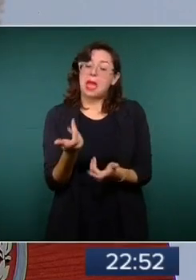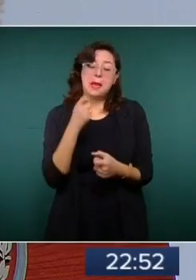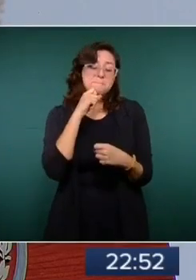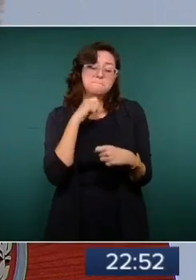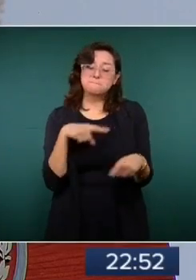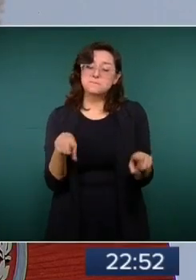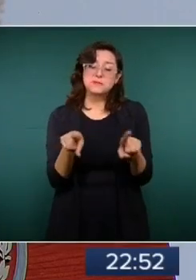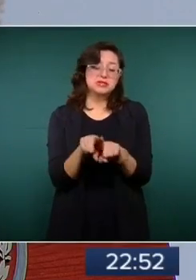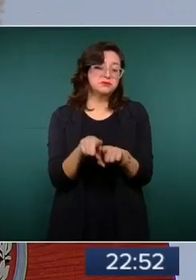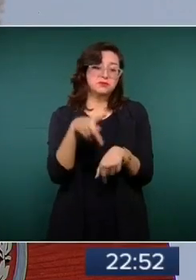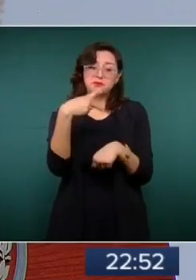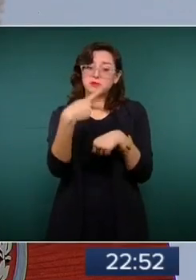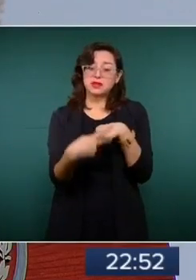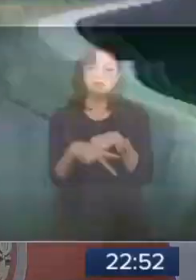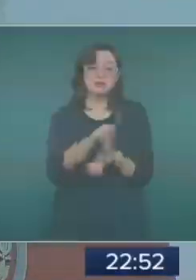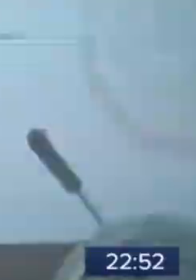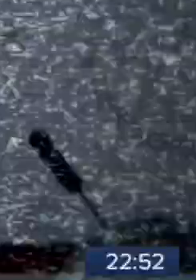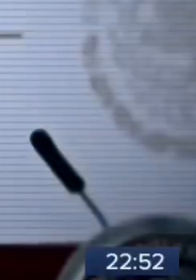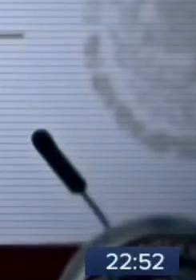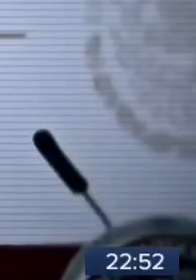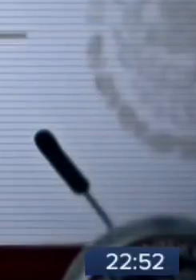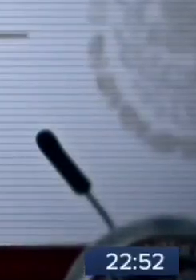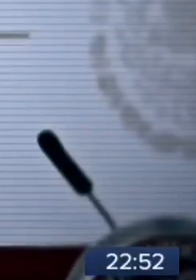y hay que tomar decisiones